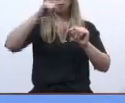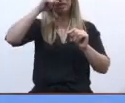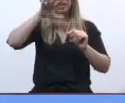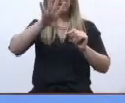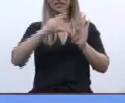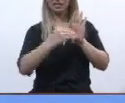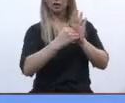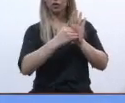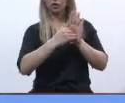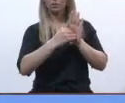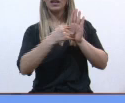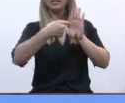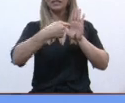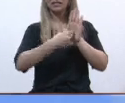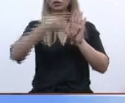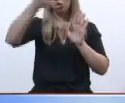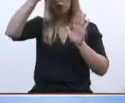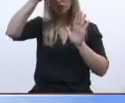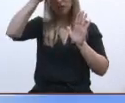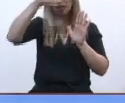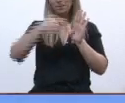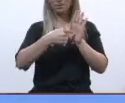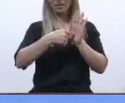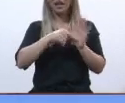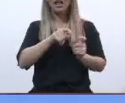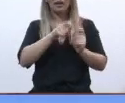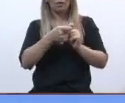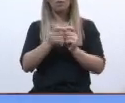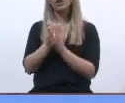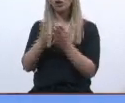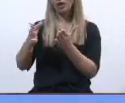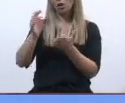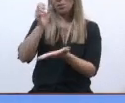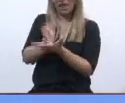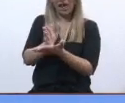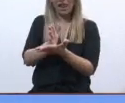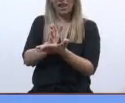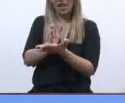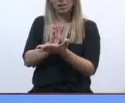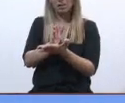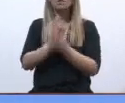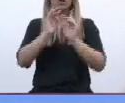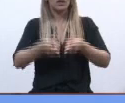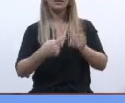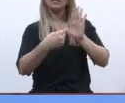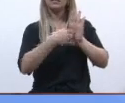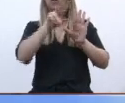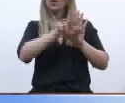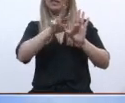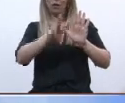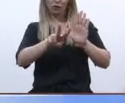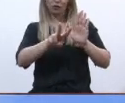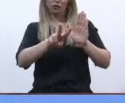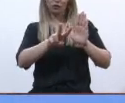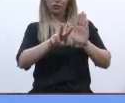75, en este caso inciso 12, en la reforma del Código Penal, pero también el inciso 22,